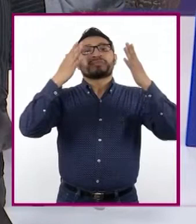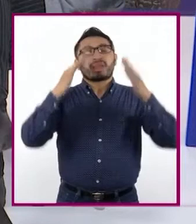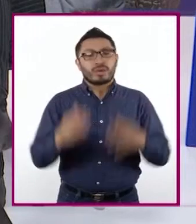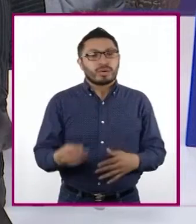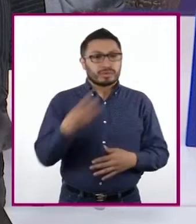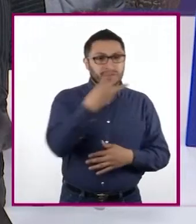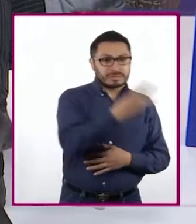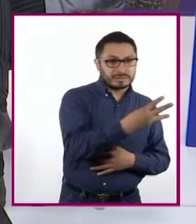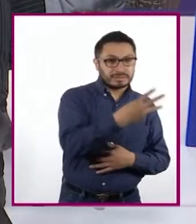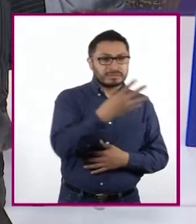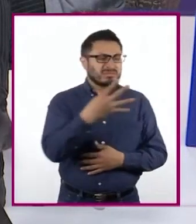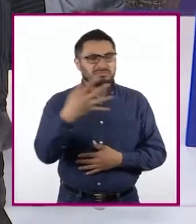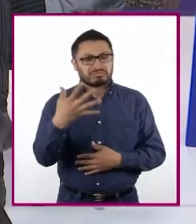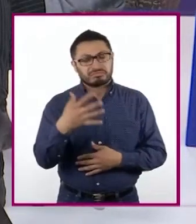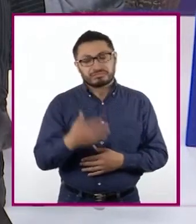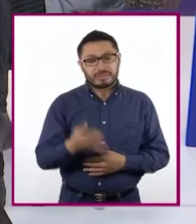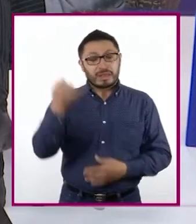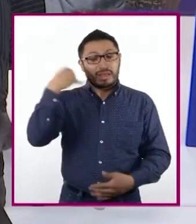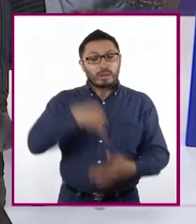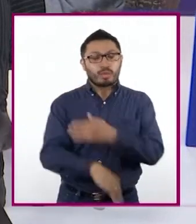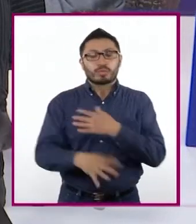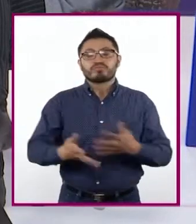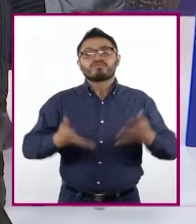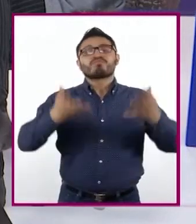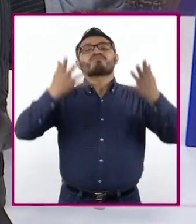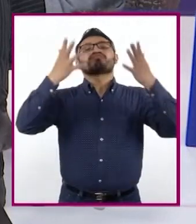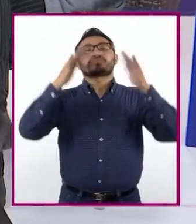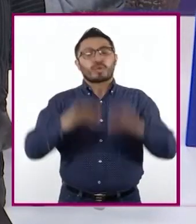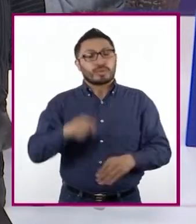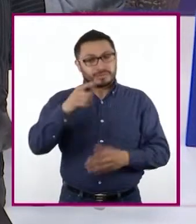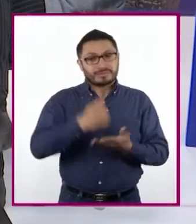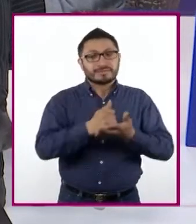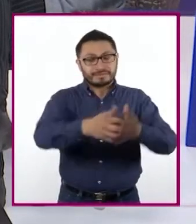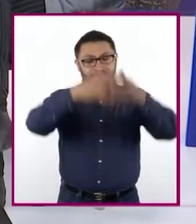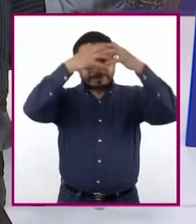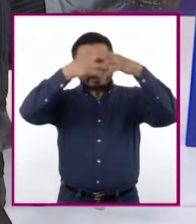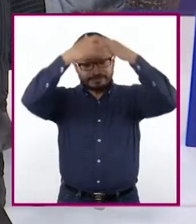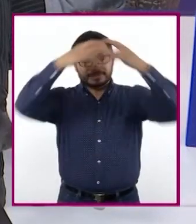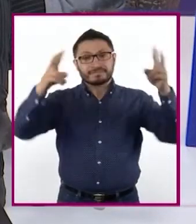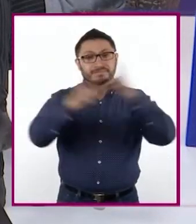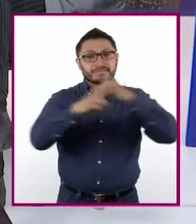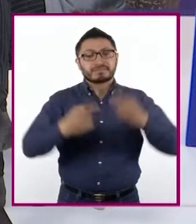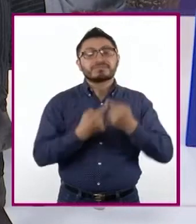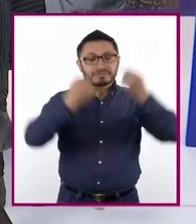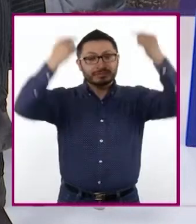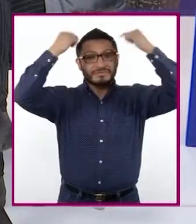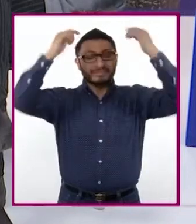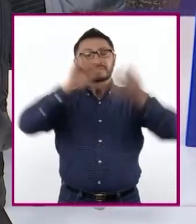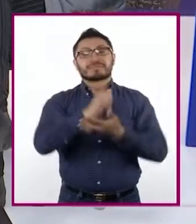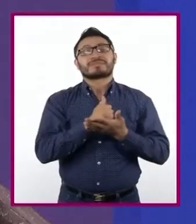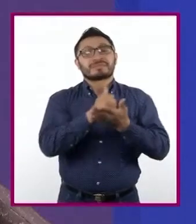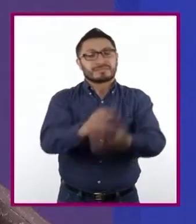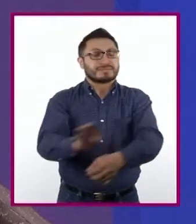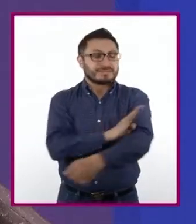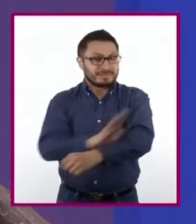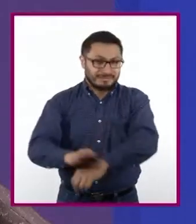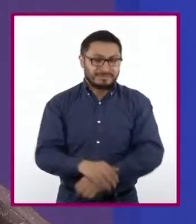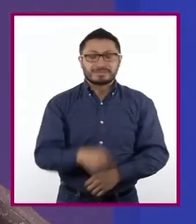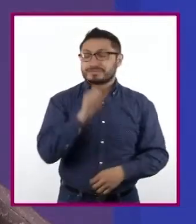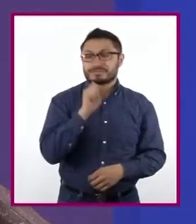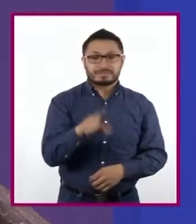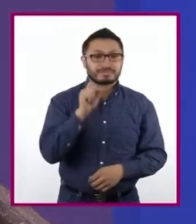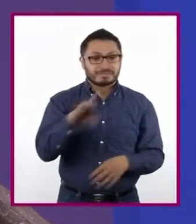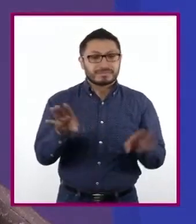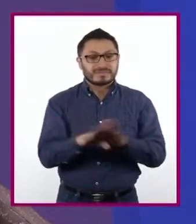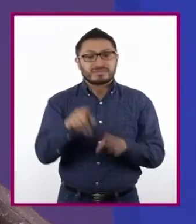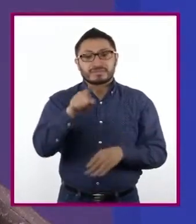5 respiraciones profundas. Esto permitirá a tu cerebro oxigenarse y contribuirá a tu bienestar. Asimismo,